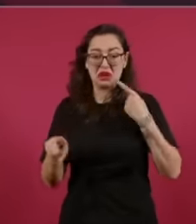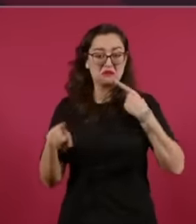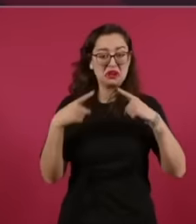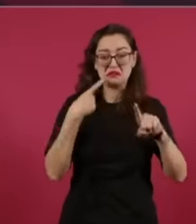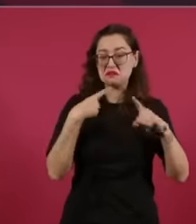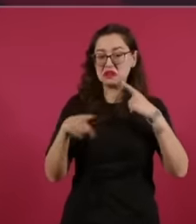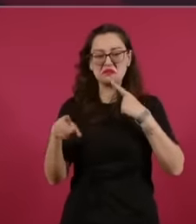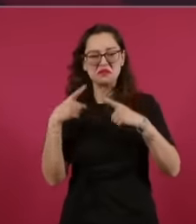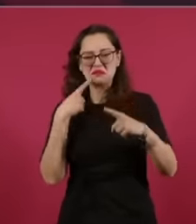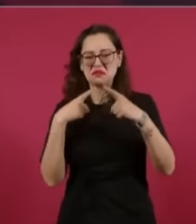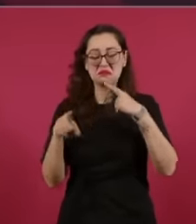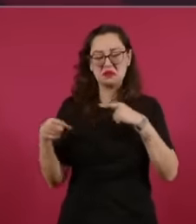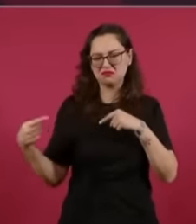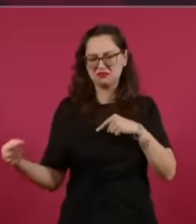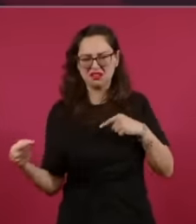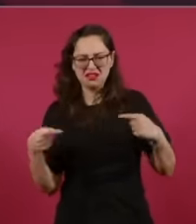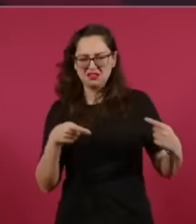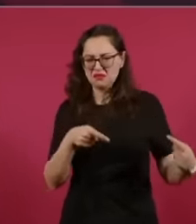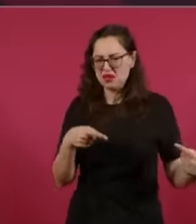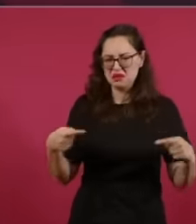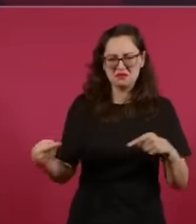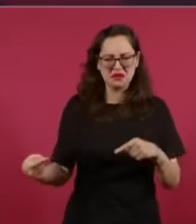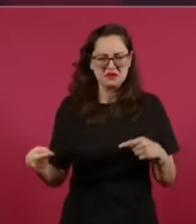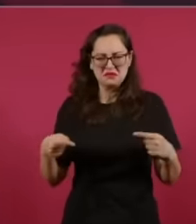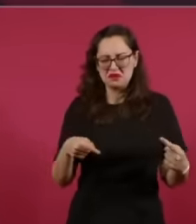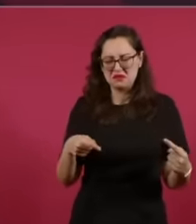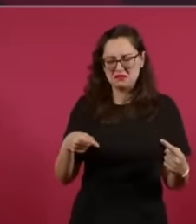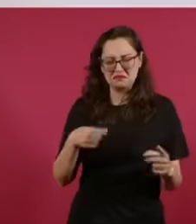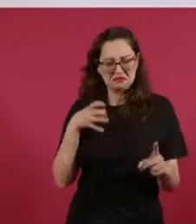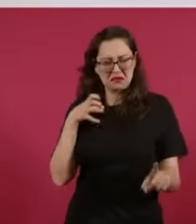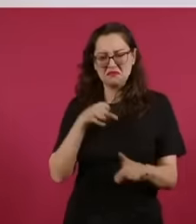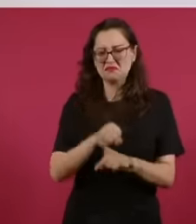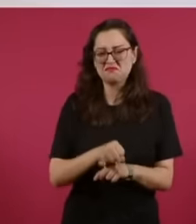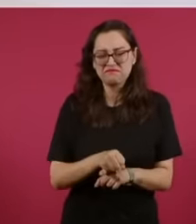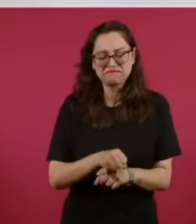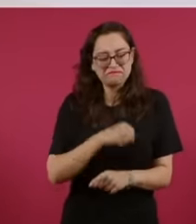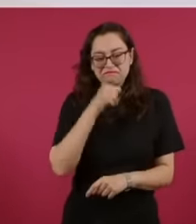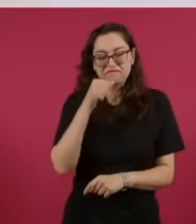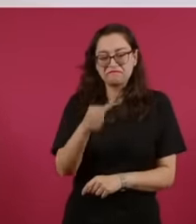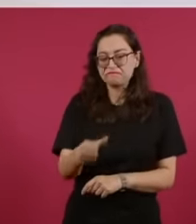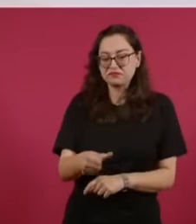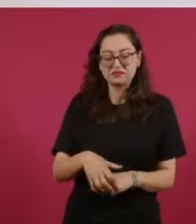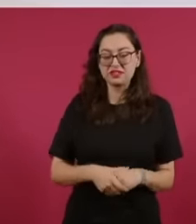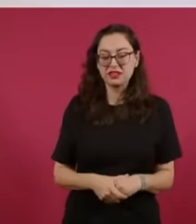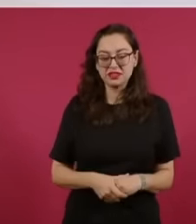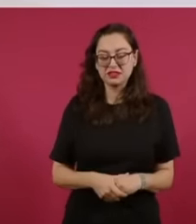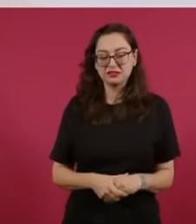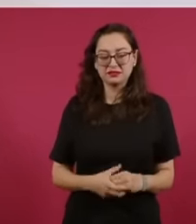Al final,